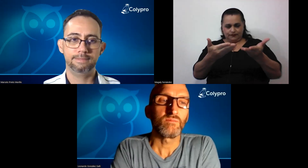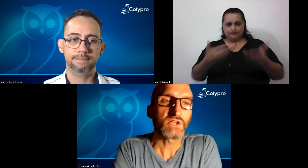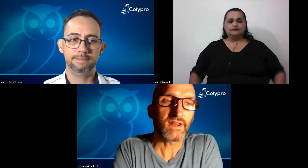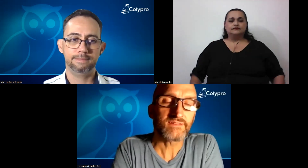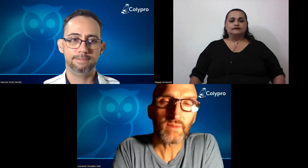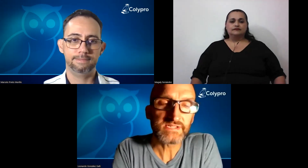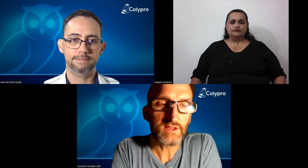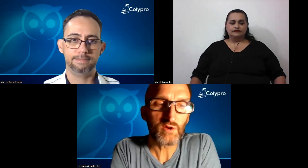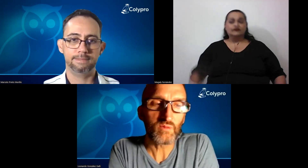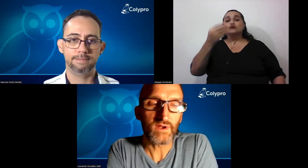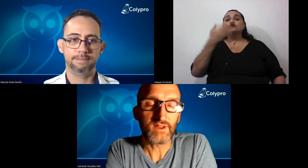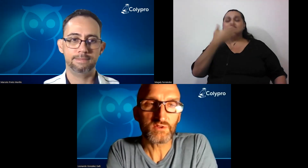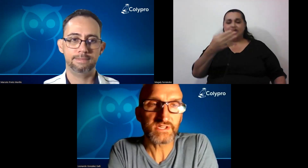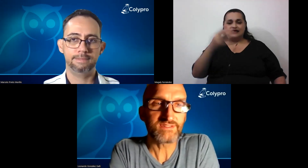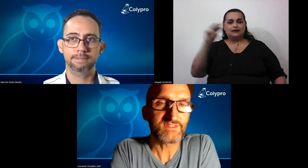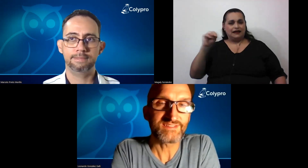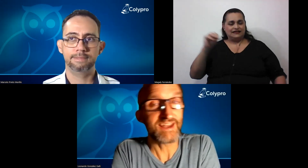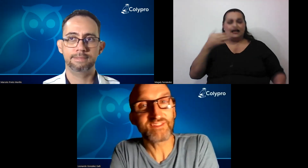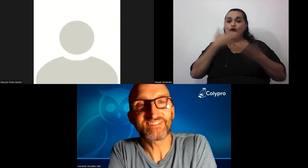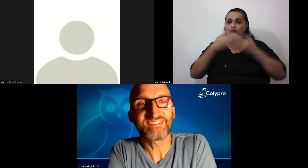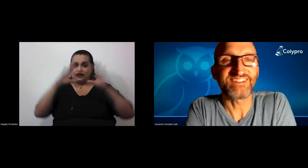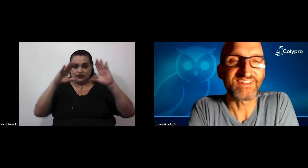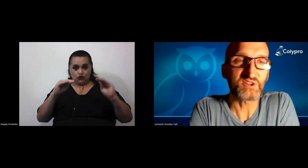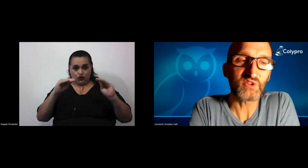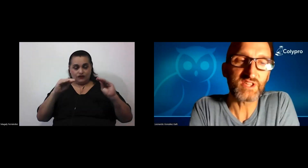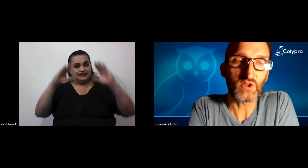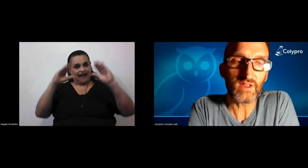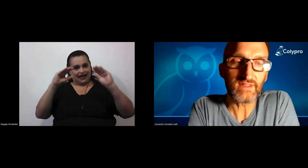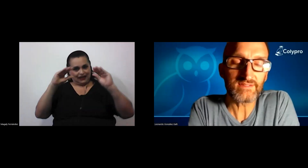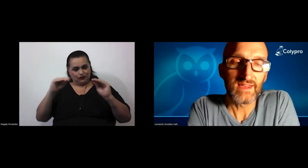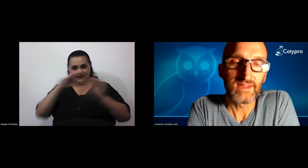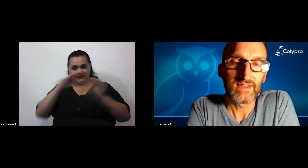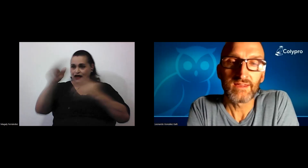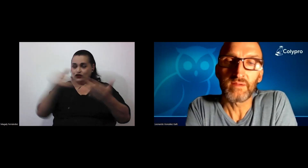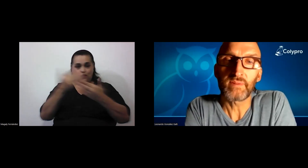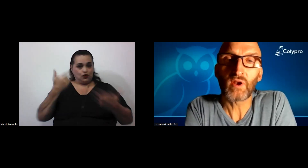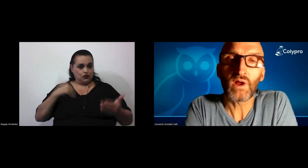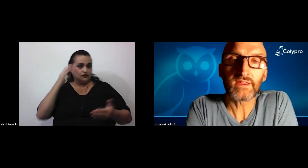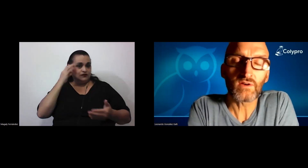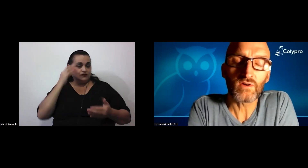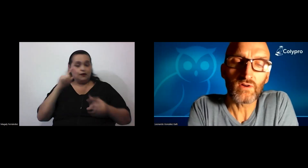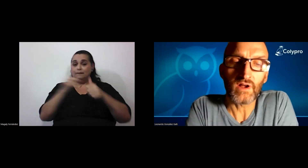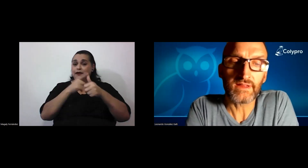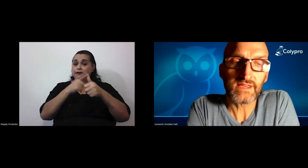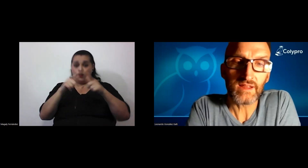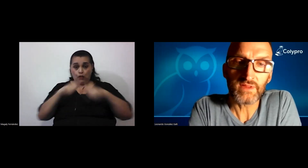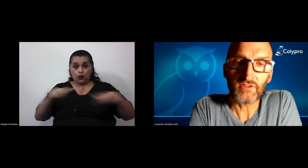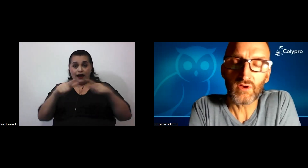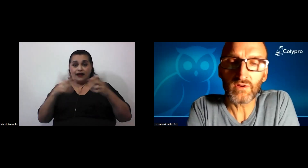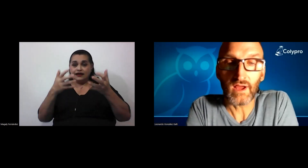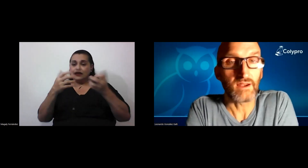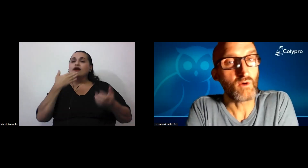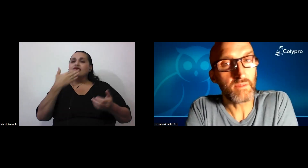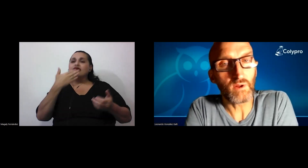Muchas gracias Marcelo, buenas noches, tardes a todos, a todas. En primer lugar quiero agradecer la